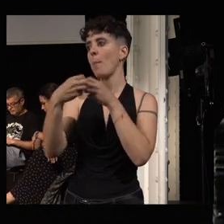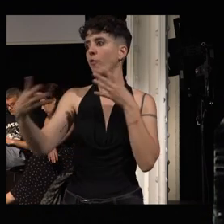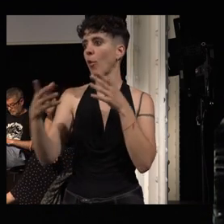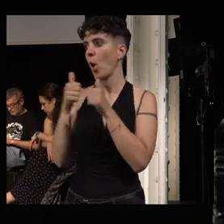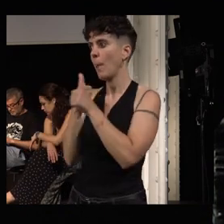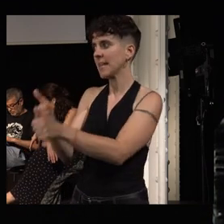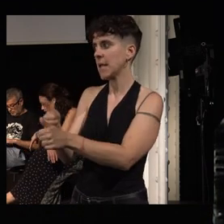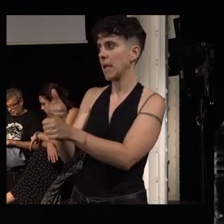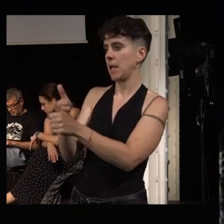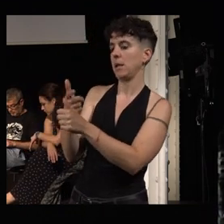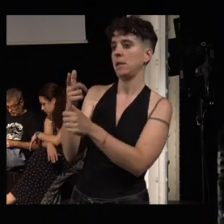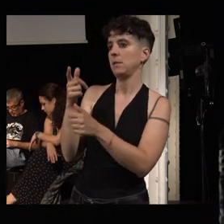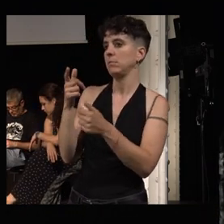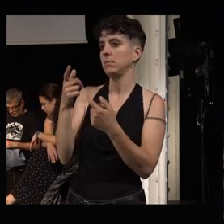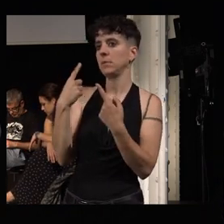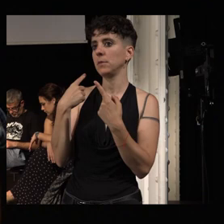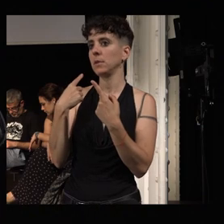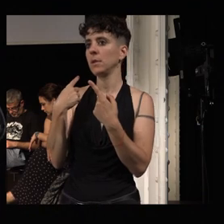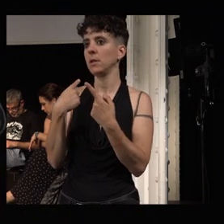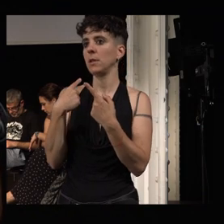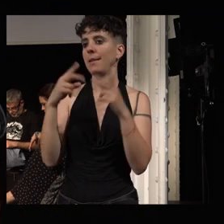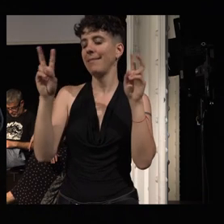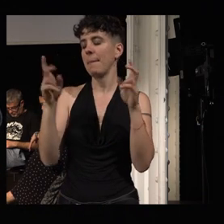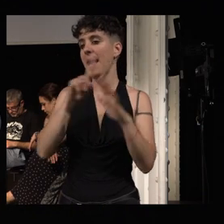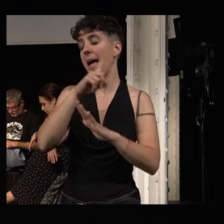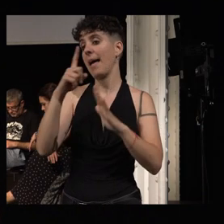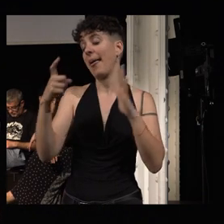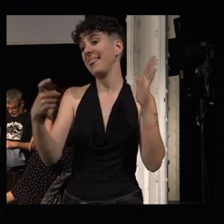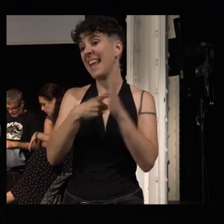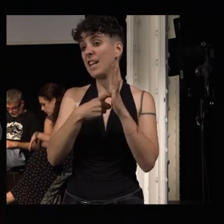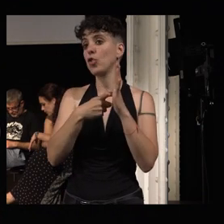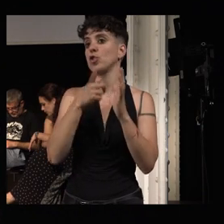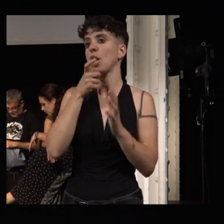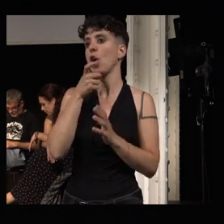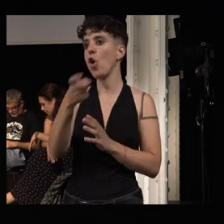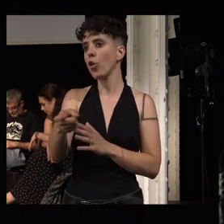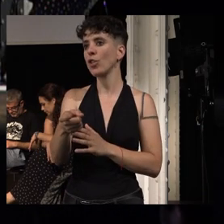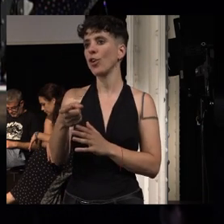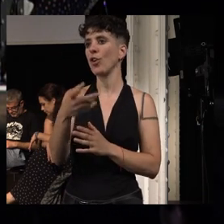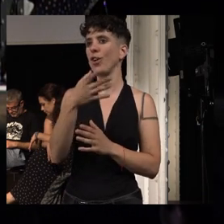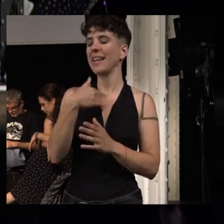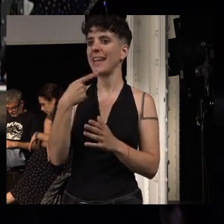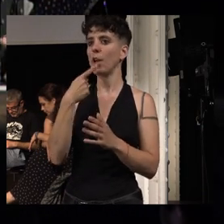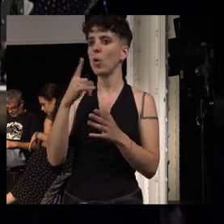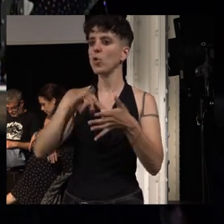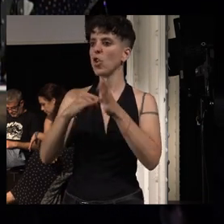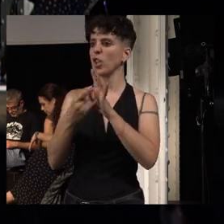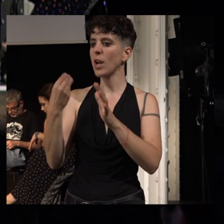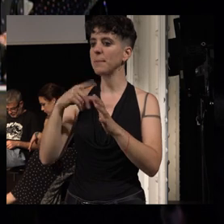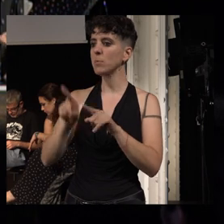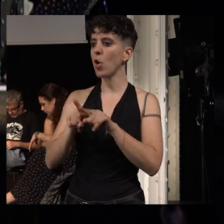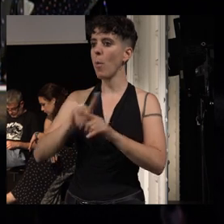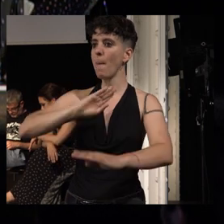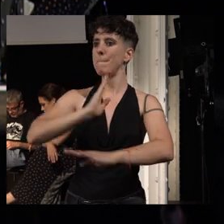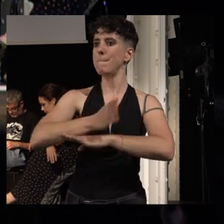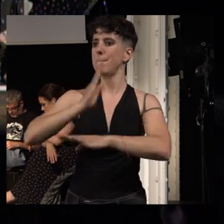las lógicas de las políticas y de los delitos de odio, y que además pretenden combatirlas a golpe de código penal, cuando